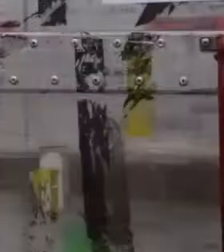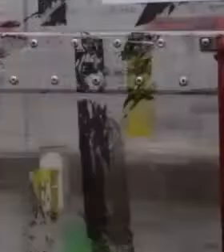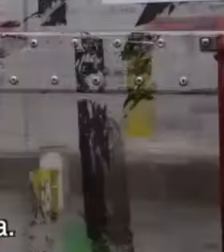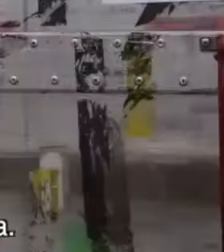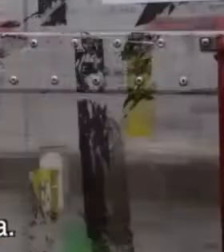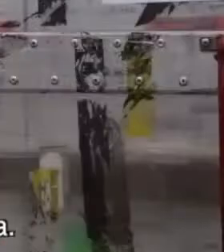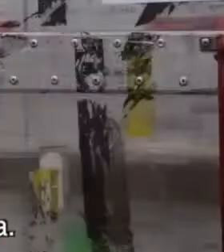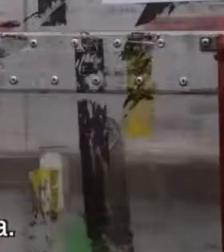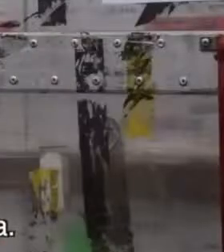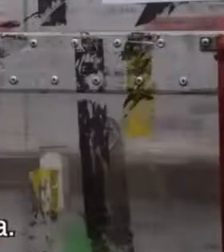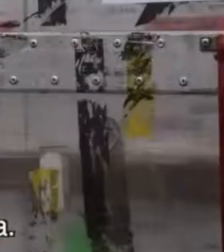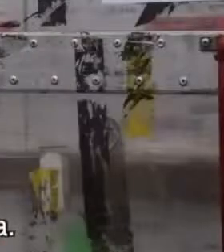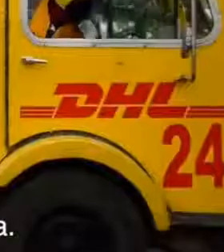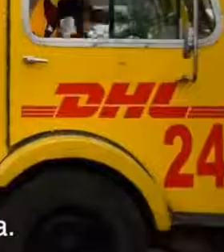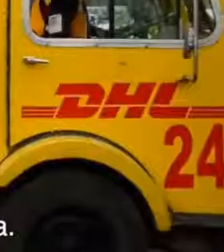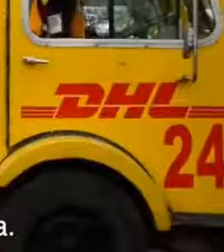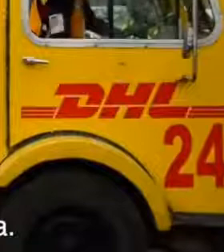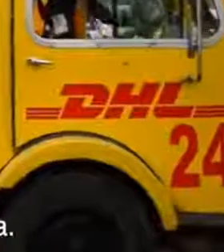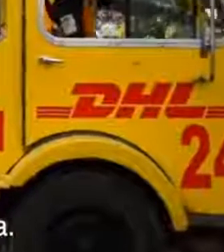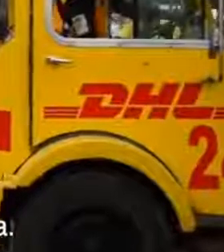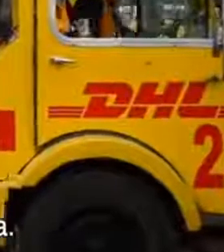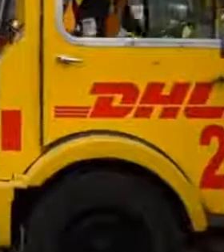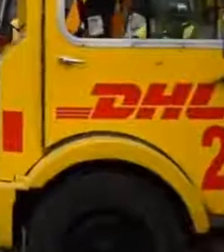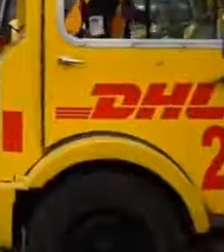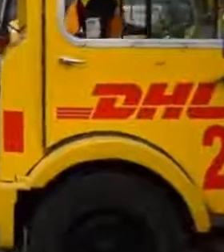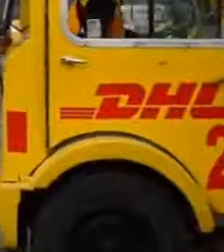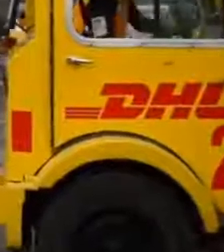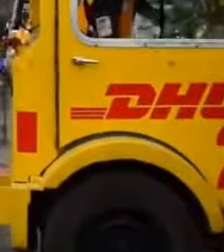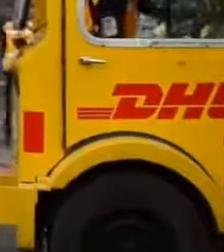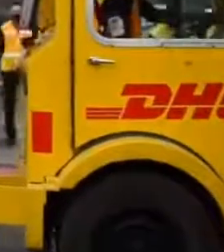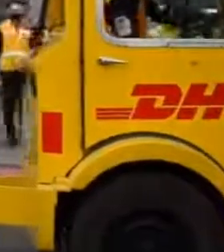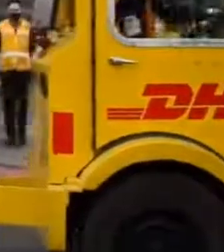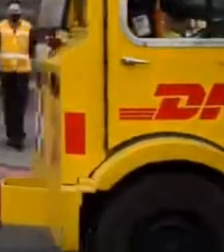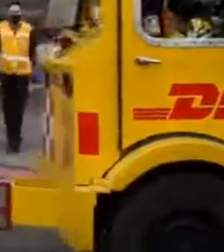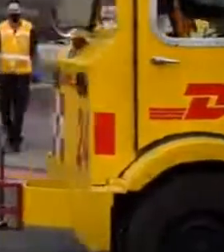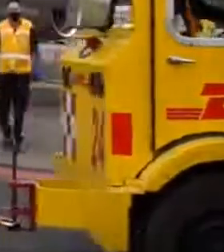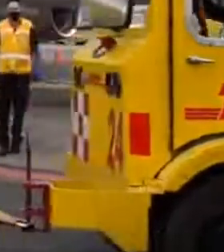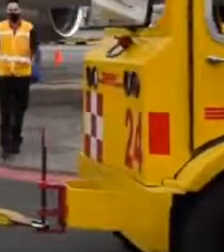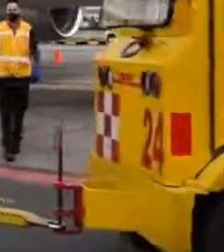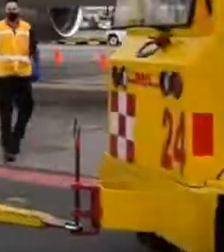de Investigación de Epidemiología y Microbiología Gamaleya. A estas dosis se suman